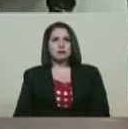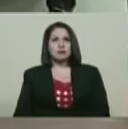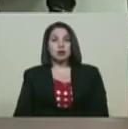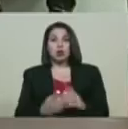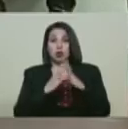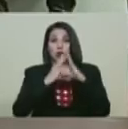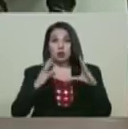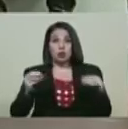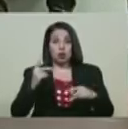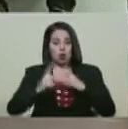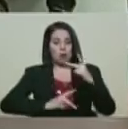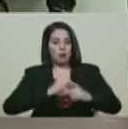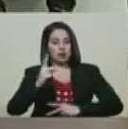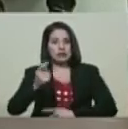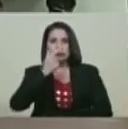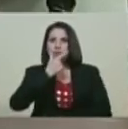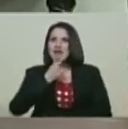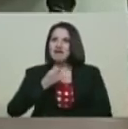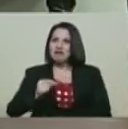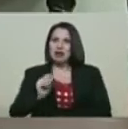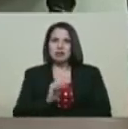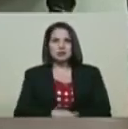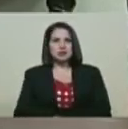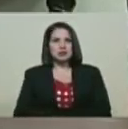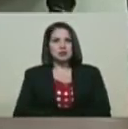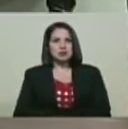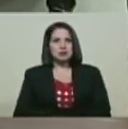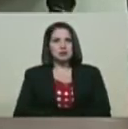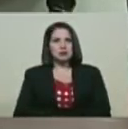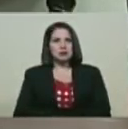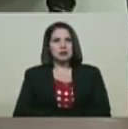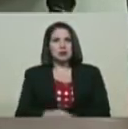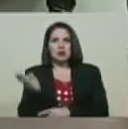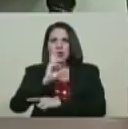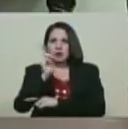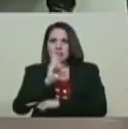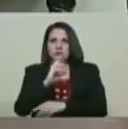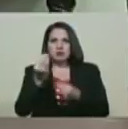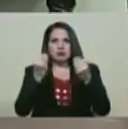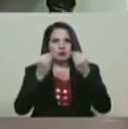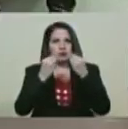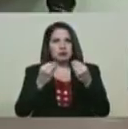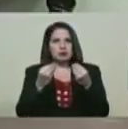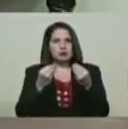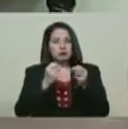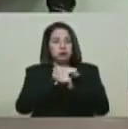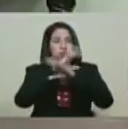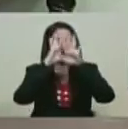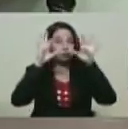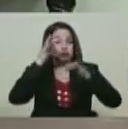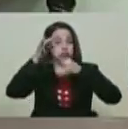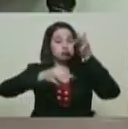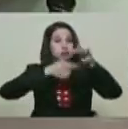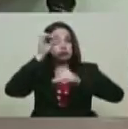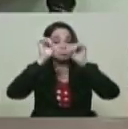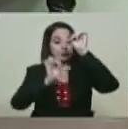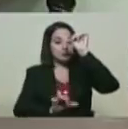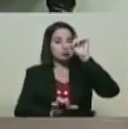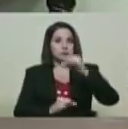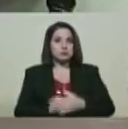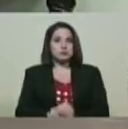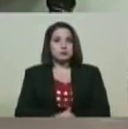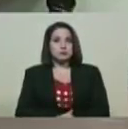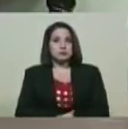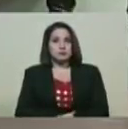todos los procesos para que de manera expedita y muy transparente se